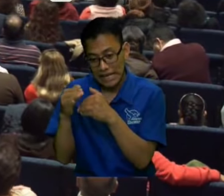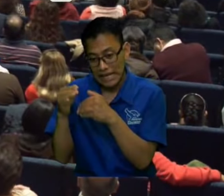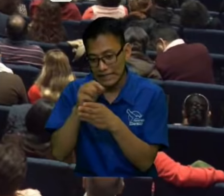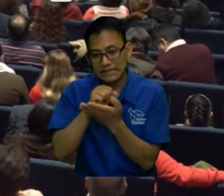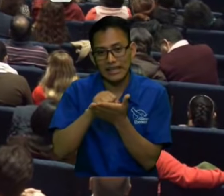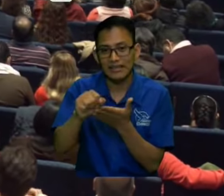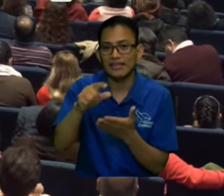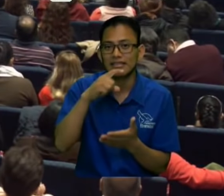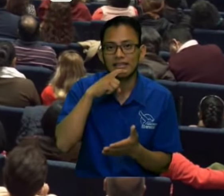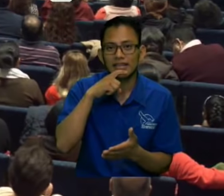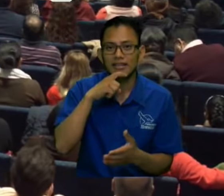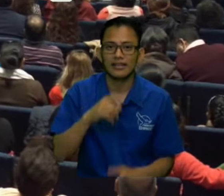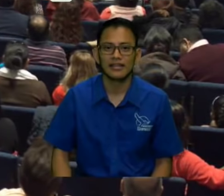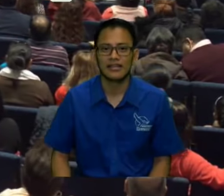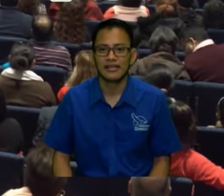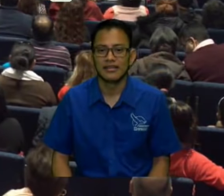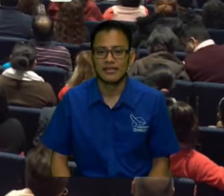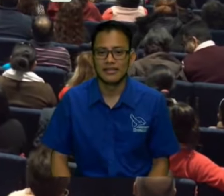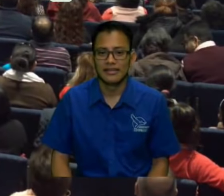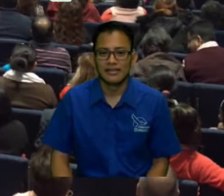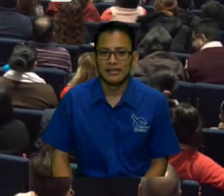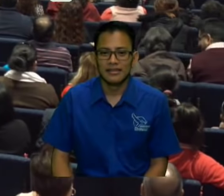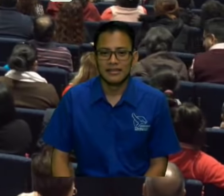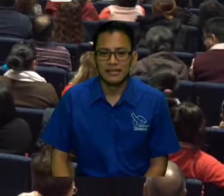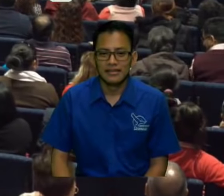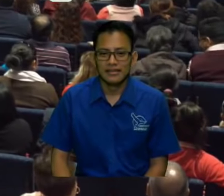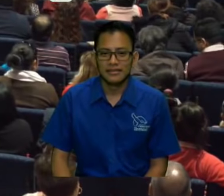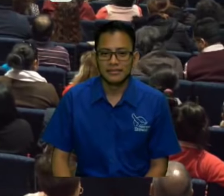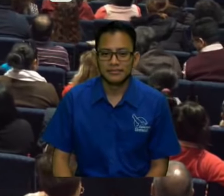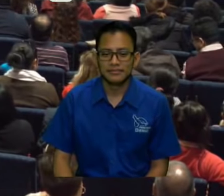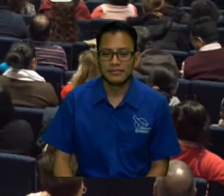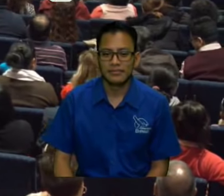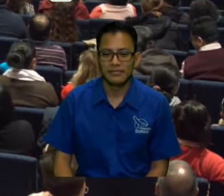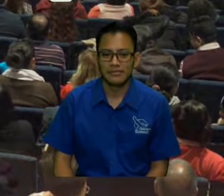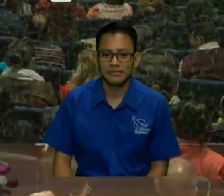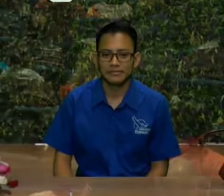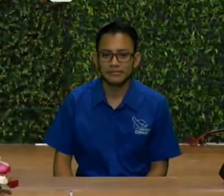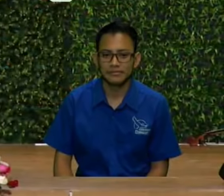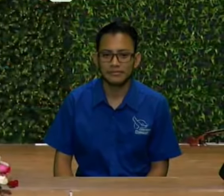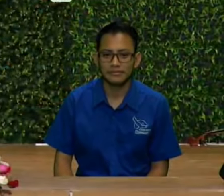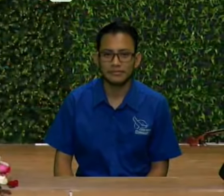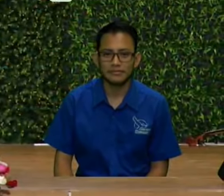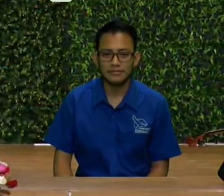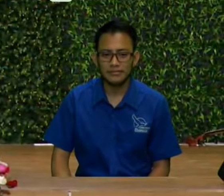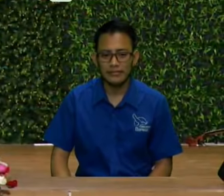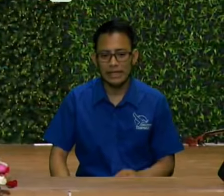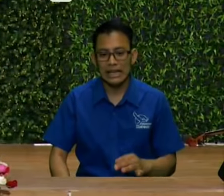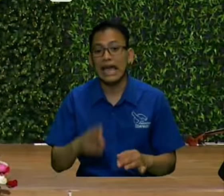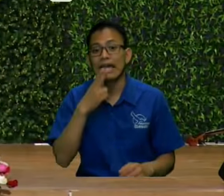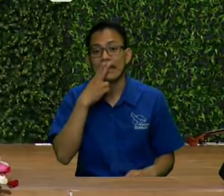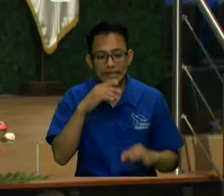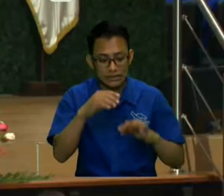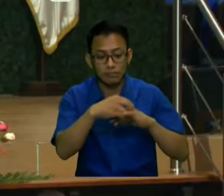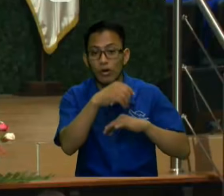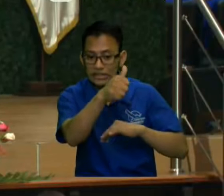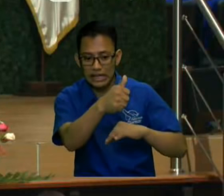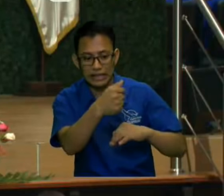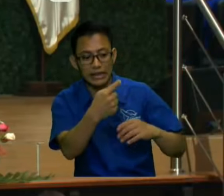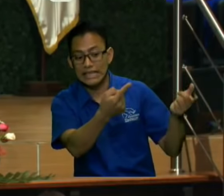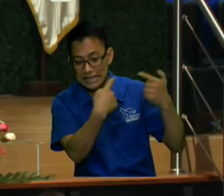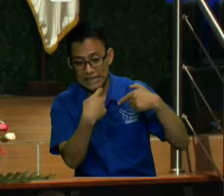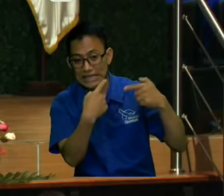Dentro de una semana y media, ¿eh? Bueno. Entonces viene la hermana y me dice: mira,